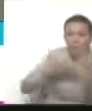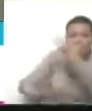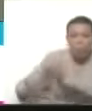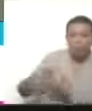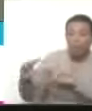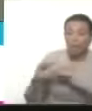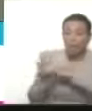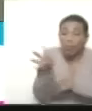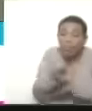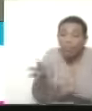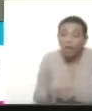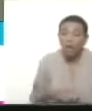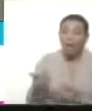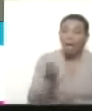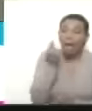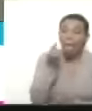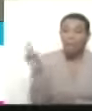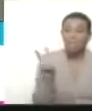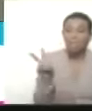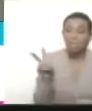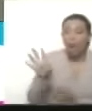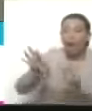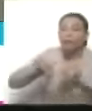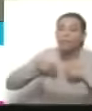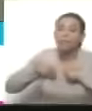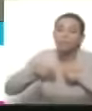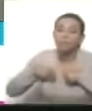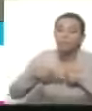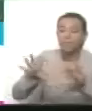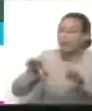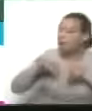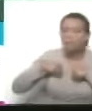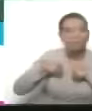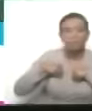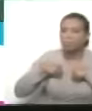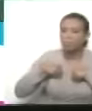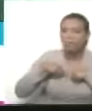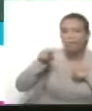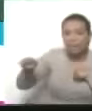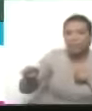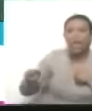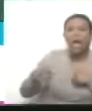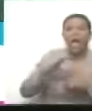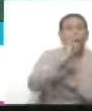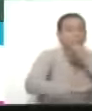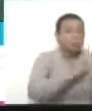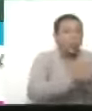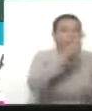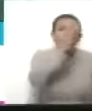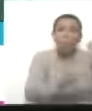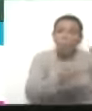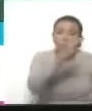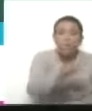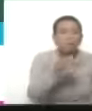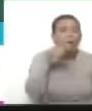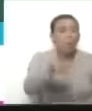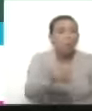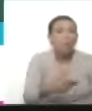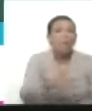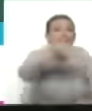guayana seiva jamás Venezuela ha reconocido y jamás reconocerá a la Corte Internacional de Justicia como